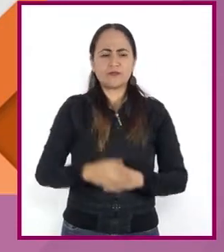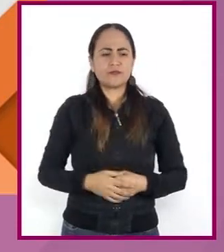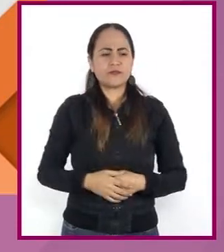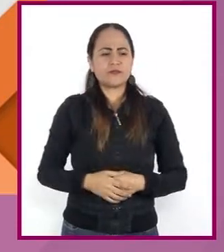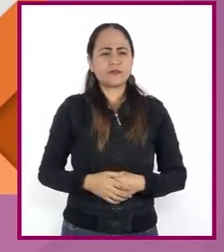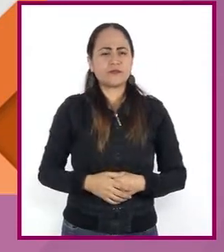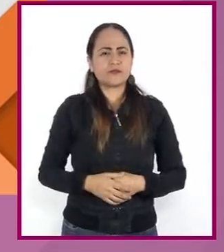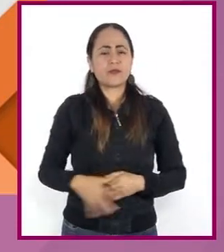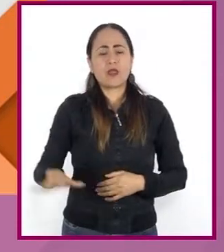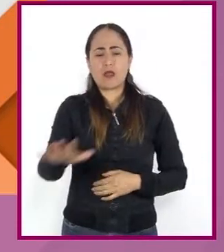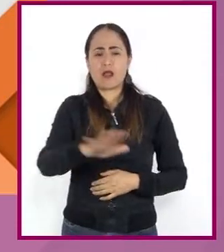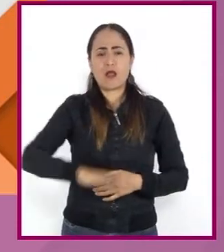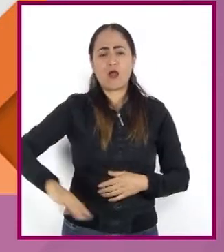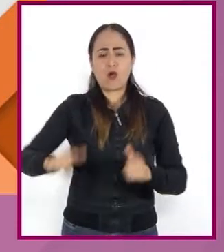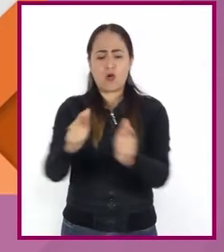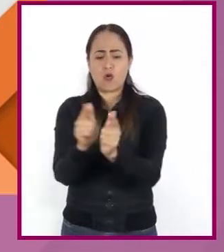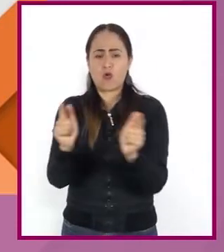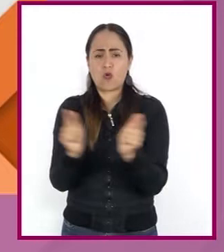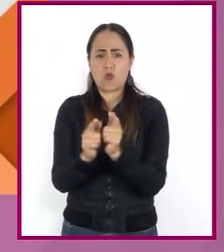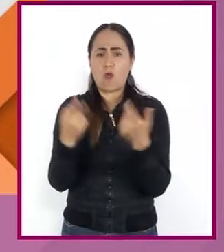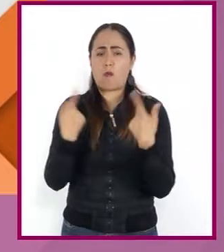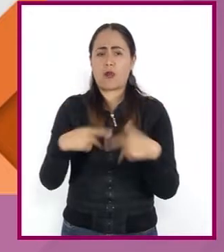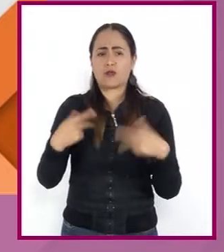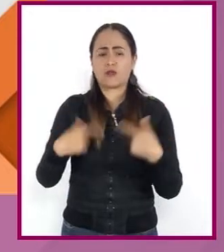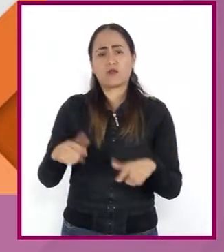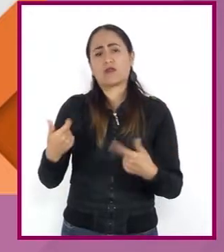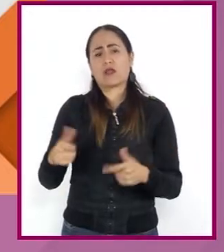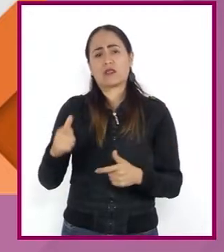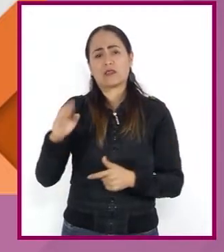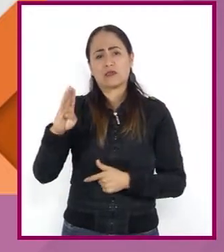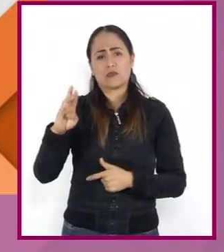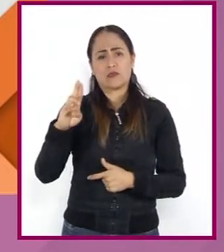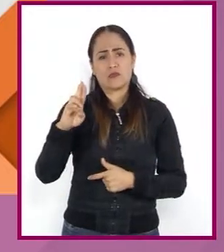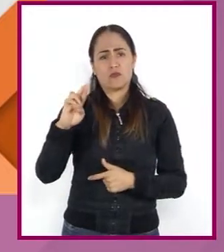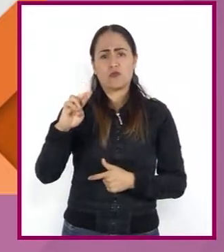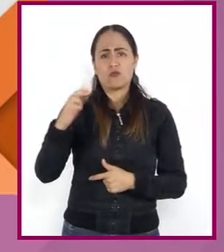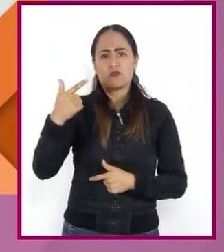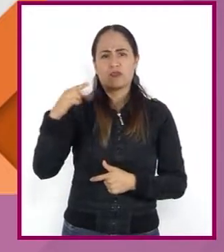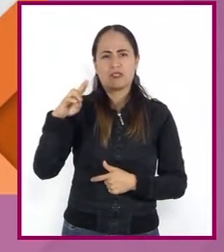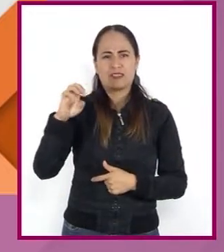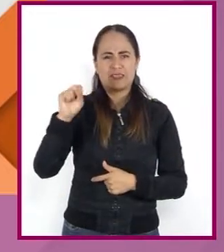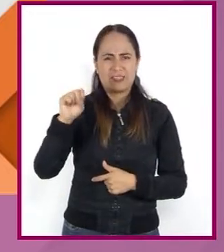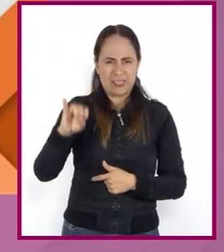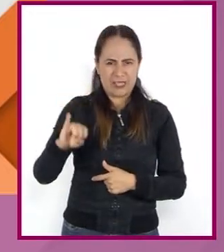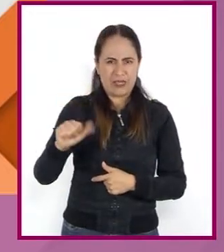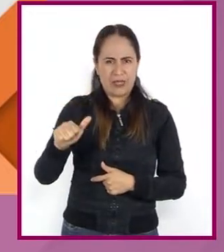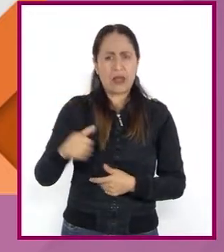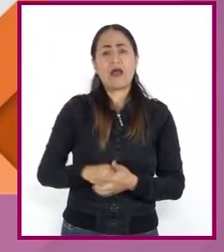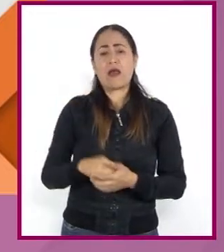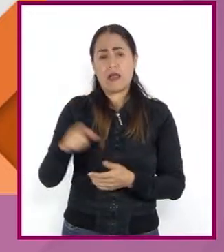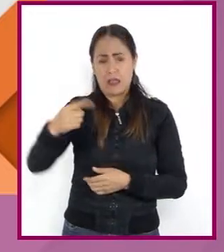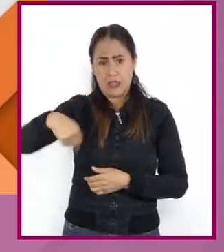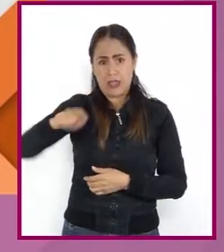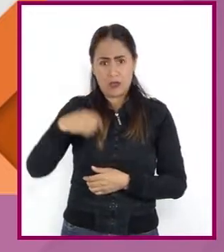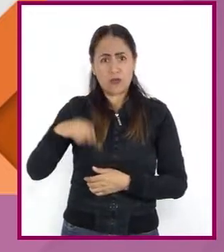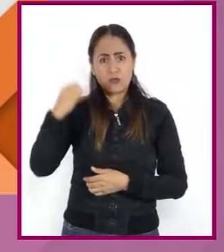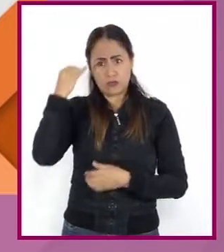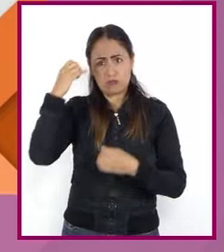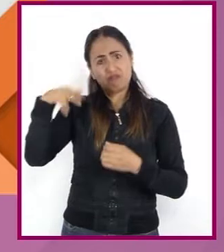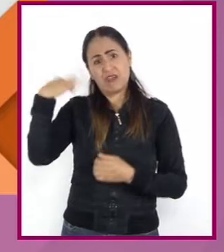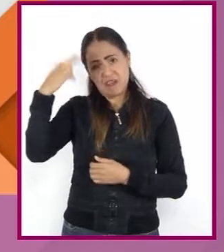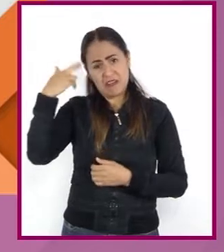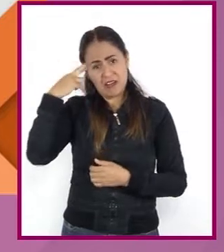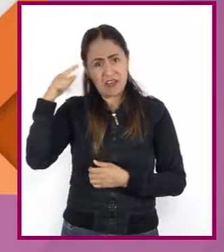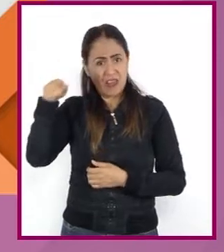la burguesía no tenía acceso a las decisiones del gobierno, puesto que el monarca ejercía